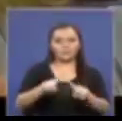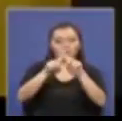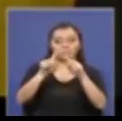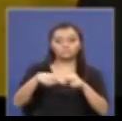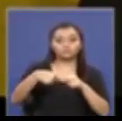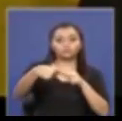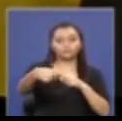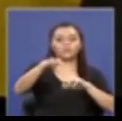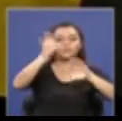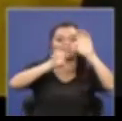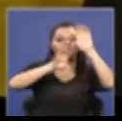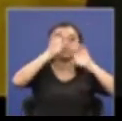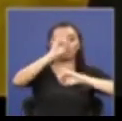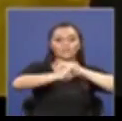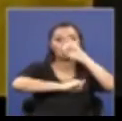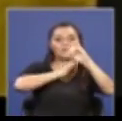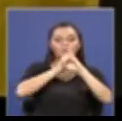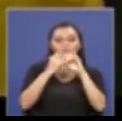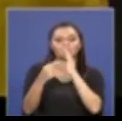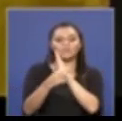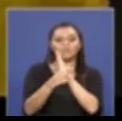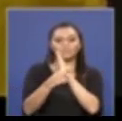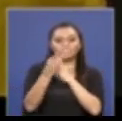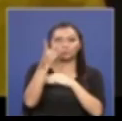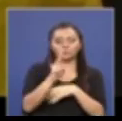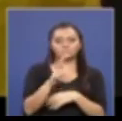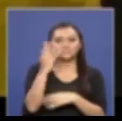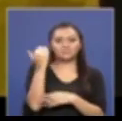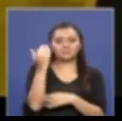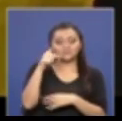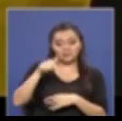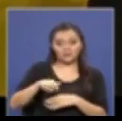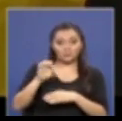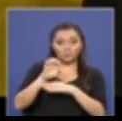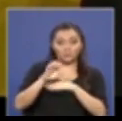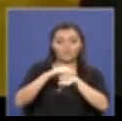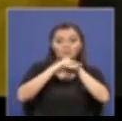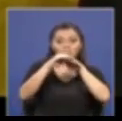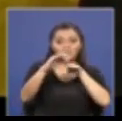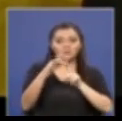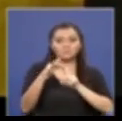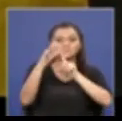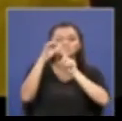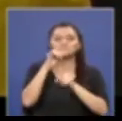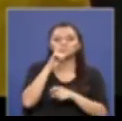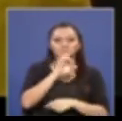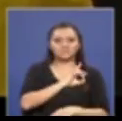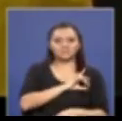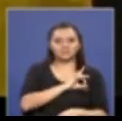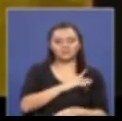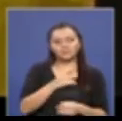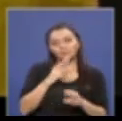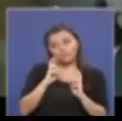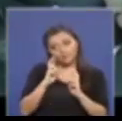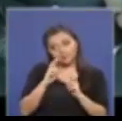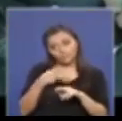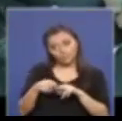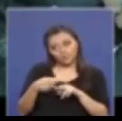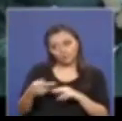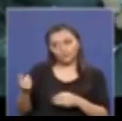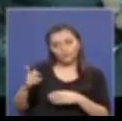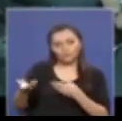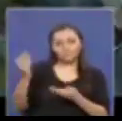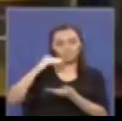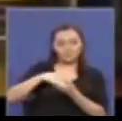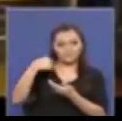pronto la Feria Internacional del Libro 2015 en Ecuador, que tiene como invitado especial a nuestro querido Chile. Así que ojalá pronto veamos